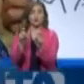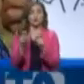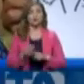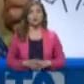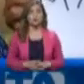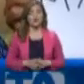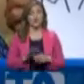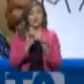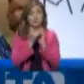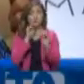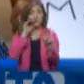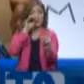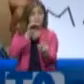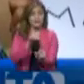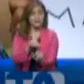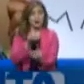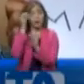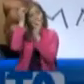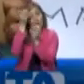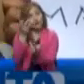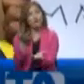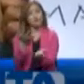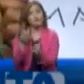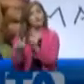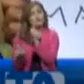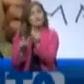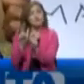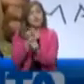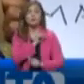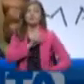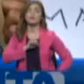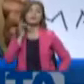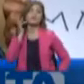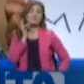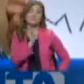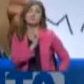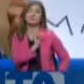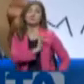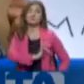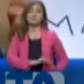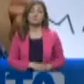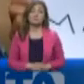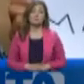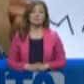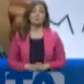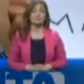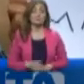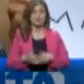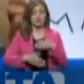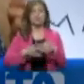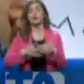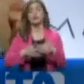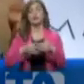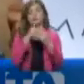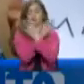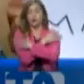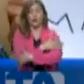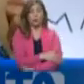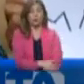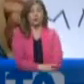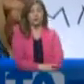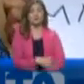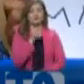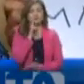través del chat comunitario nos informaron de unas personas en actitud sospechosa. Nuestro personal avanzó, les hicieron la requisa y efectivamente